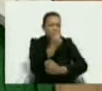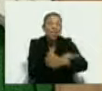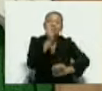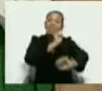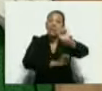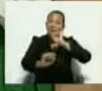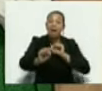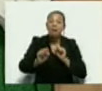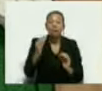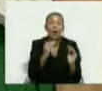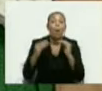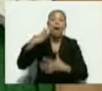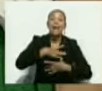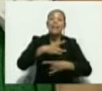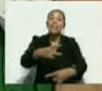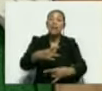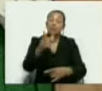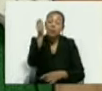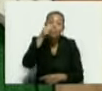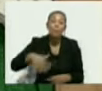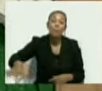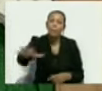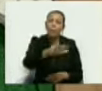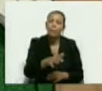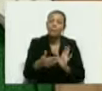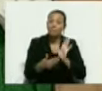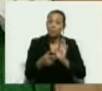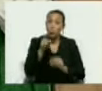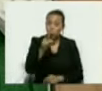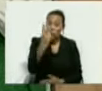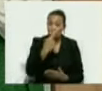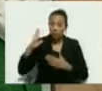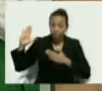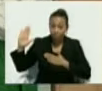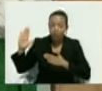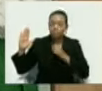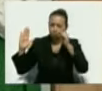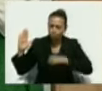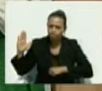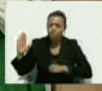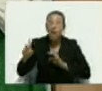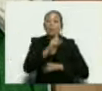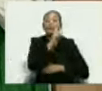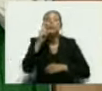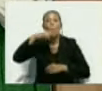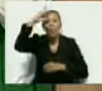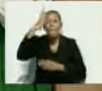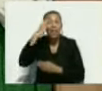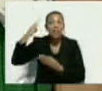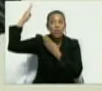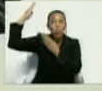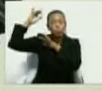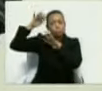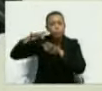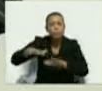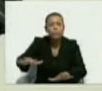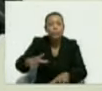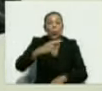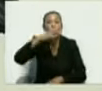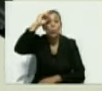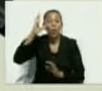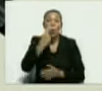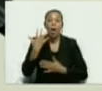de los más altos intereses del pueblo de Venezuela. Jura usted en el nombre del Dios de nuestros padres, jura